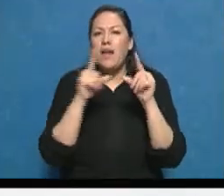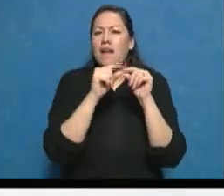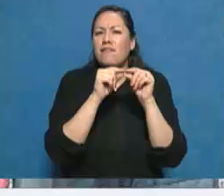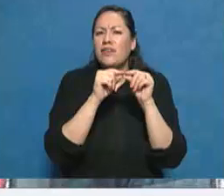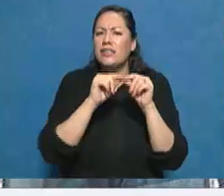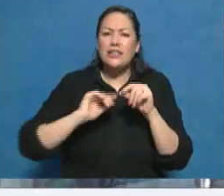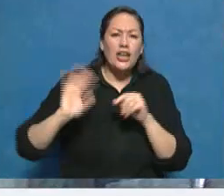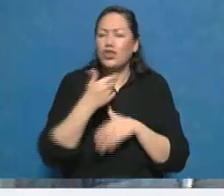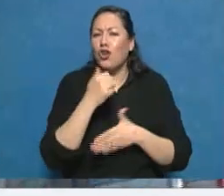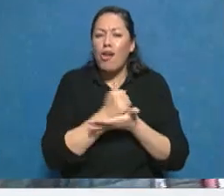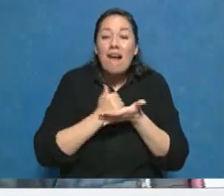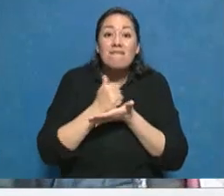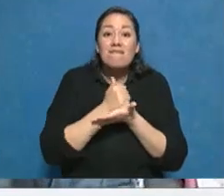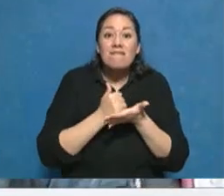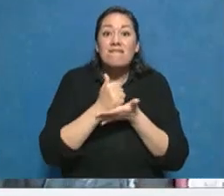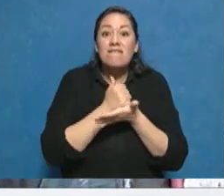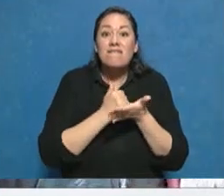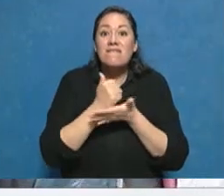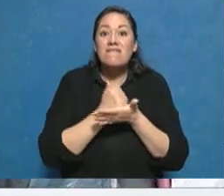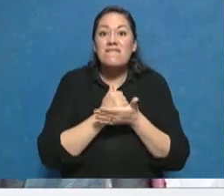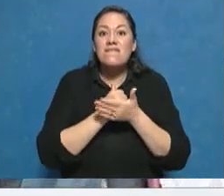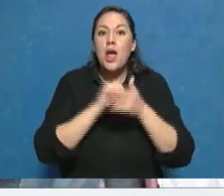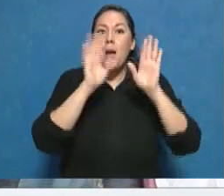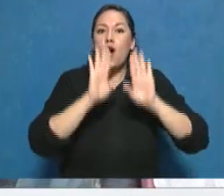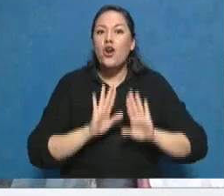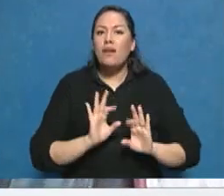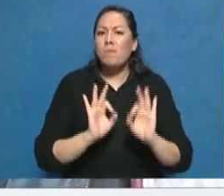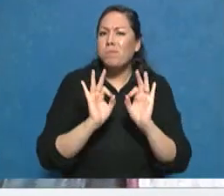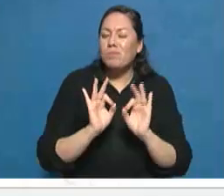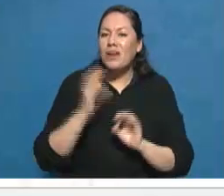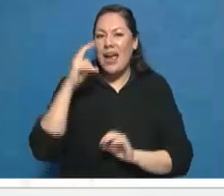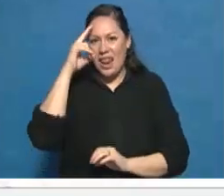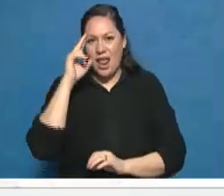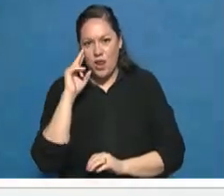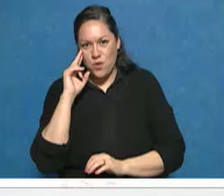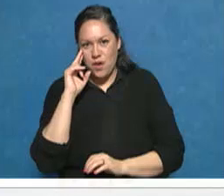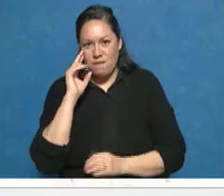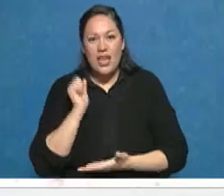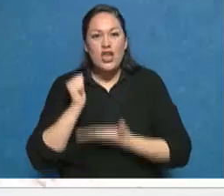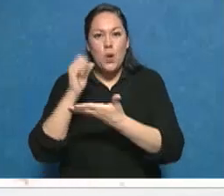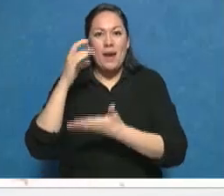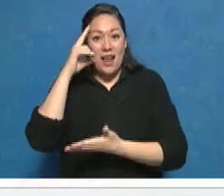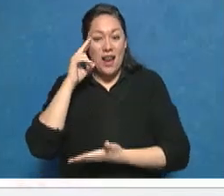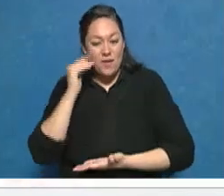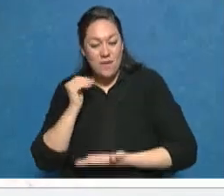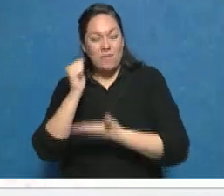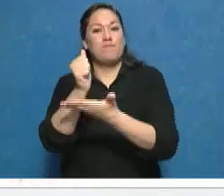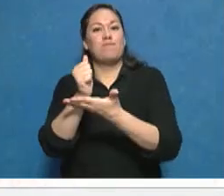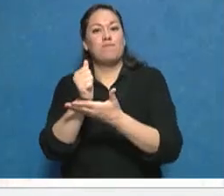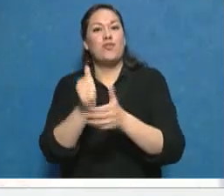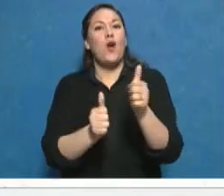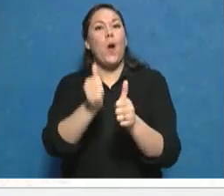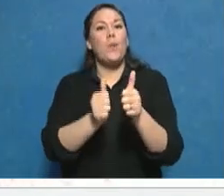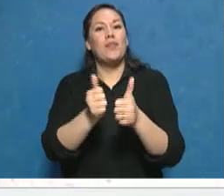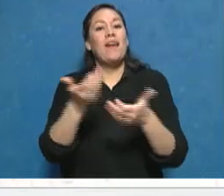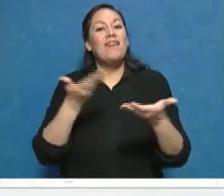cierto? Una fecha muy esperada, organizada allí por también nuestro canal y donde está en juego la Copa Canal 9. Bueno, vamos a compartir, ¿te parece? Bueno, dale,